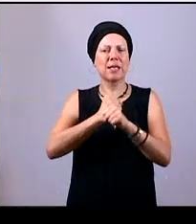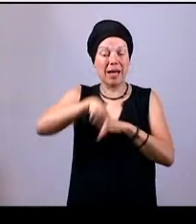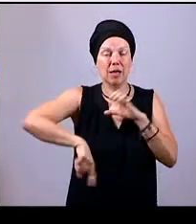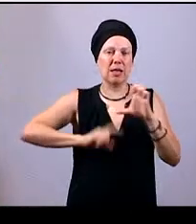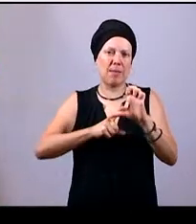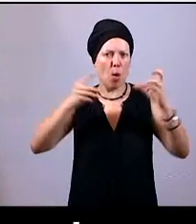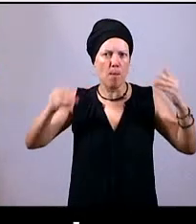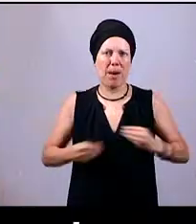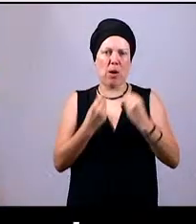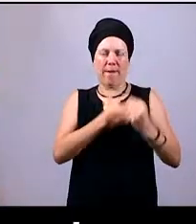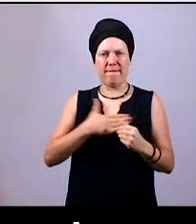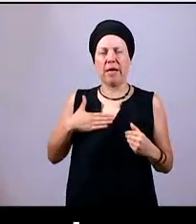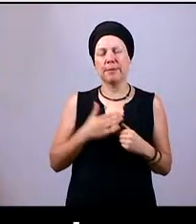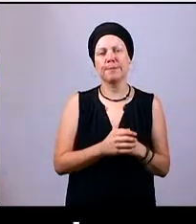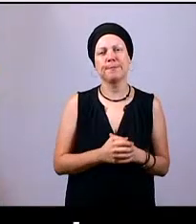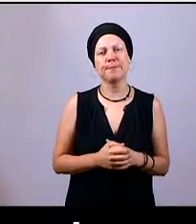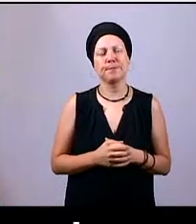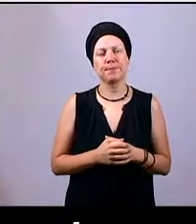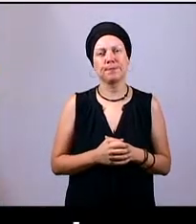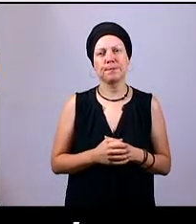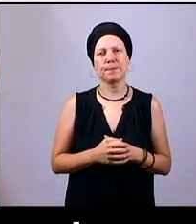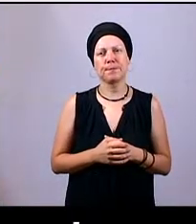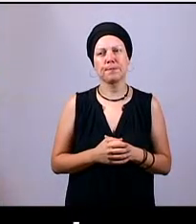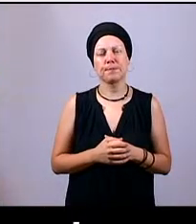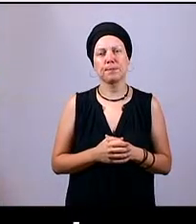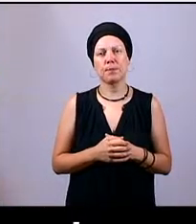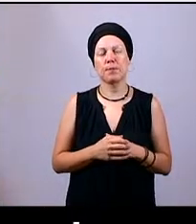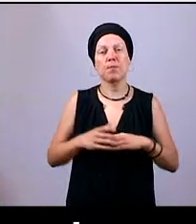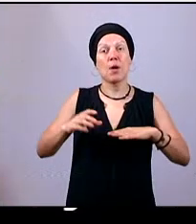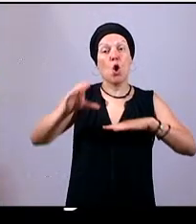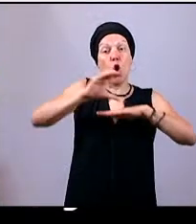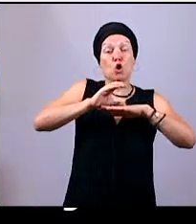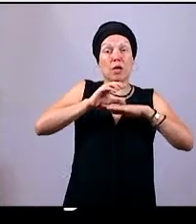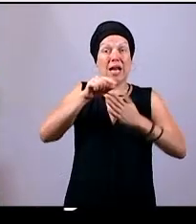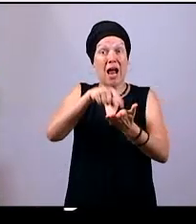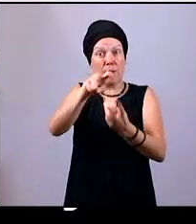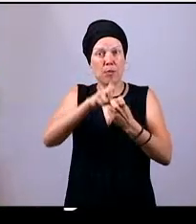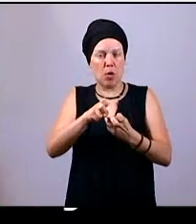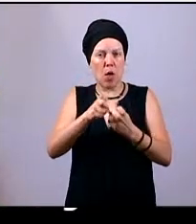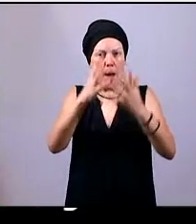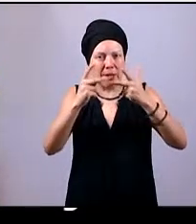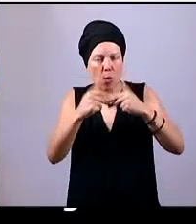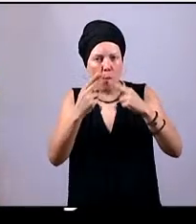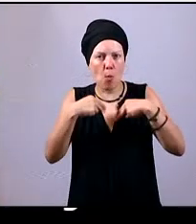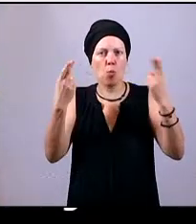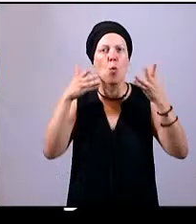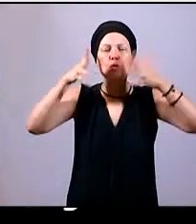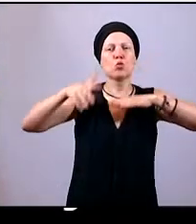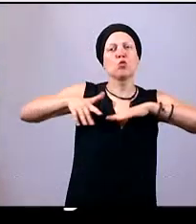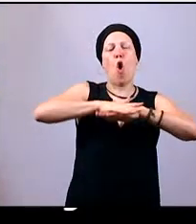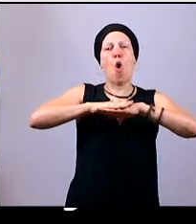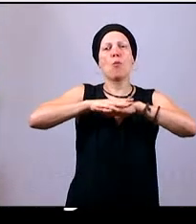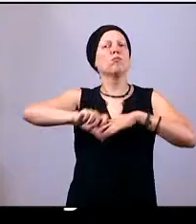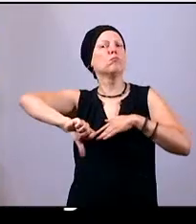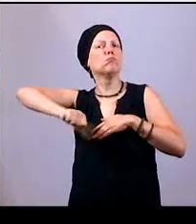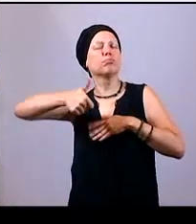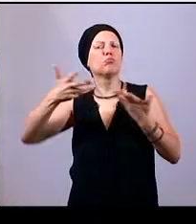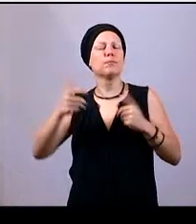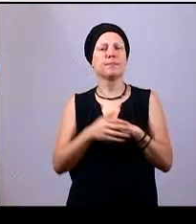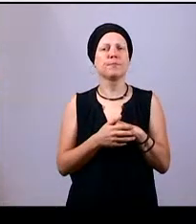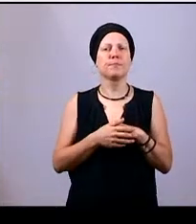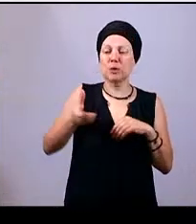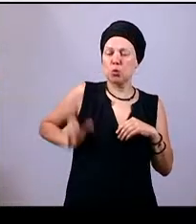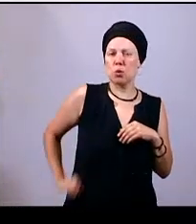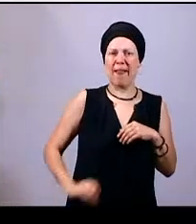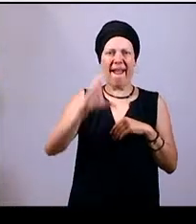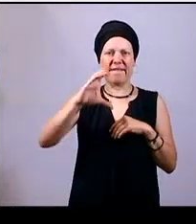Extremadura. A propuesta de la Consejería de Hacienda y Administración Pública, el Consejo de Gobierno ha aprobado el incremento